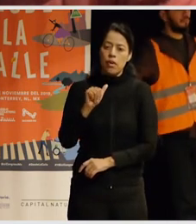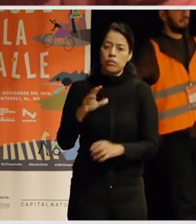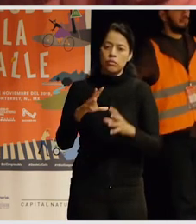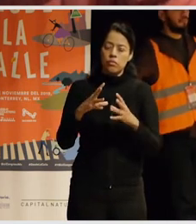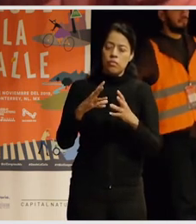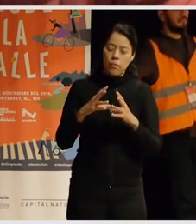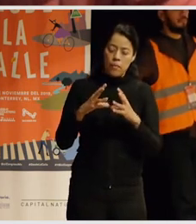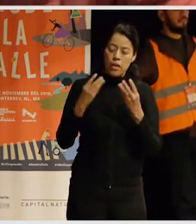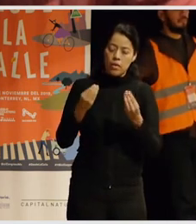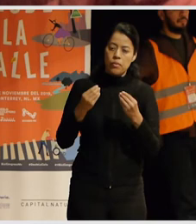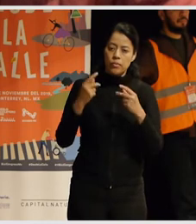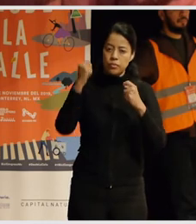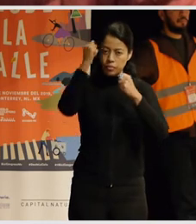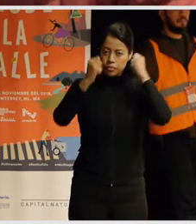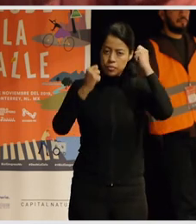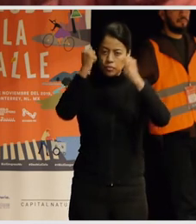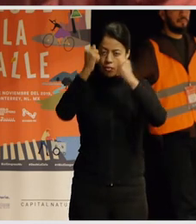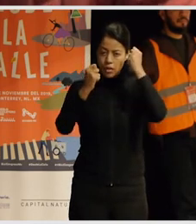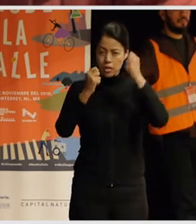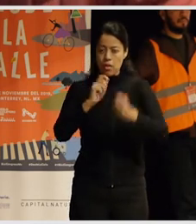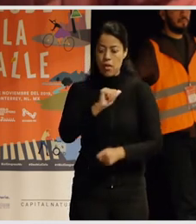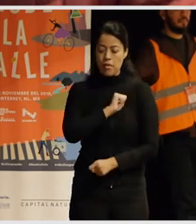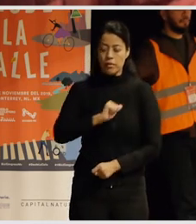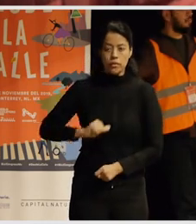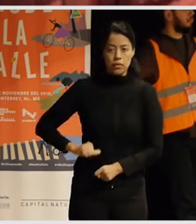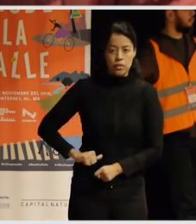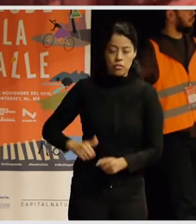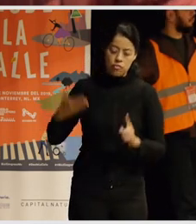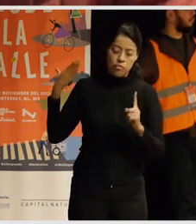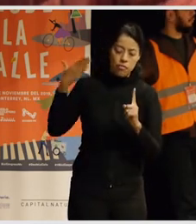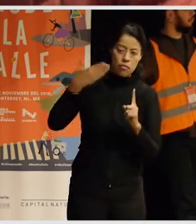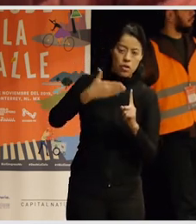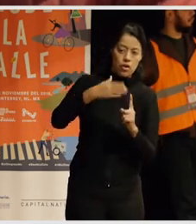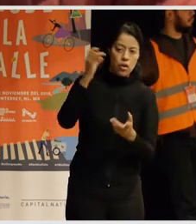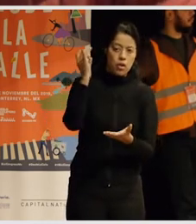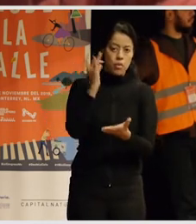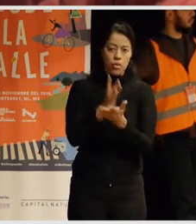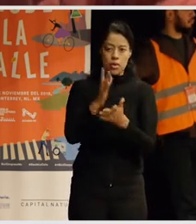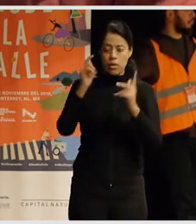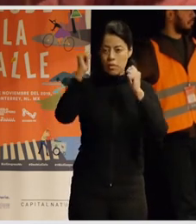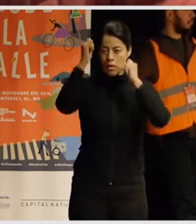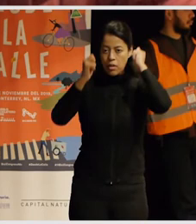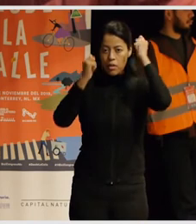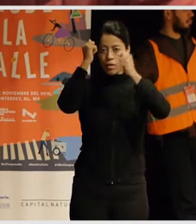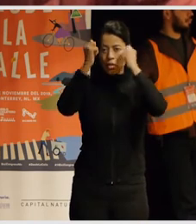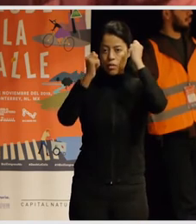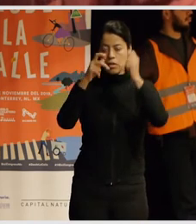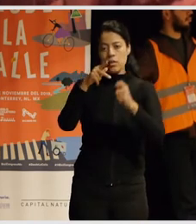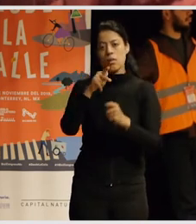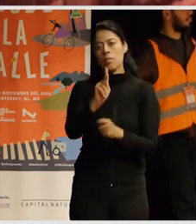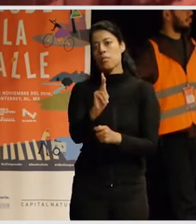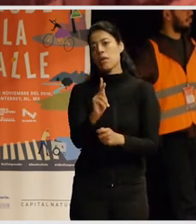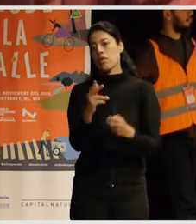mucho el turismo entonces el presidente enfoca todo eso hacia el turismo pero en realidad a la